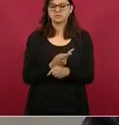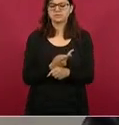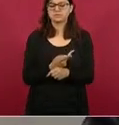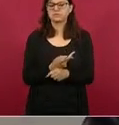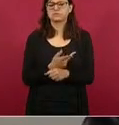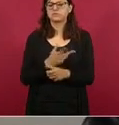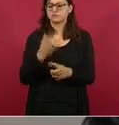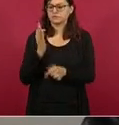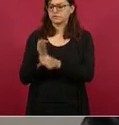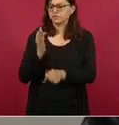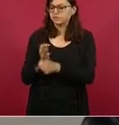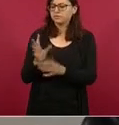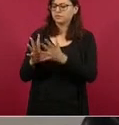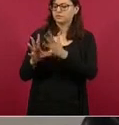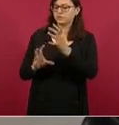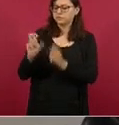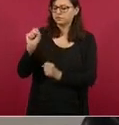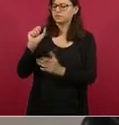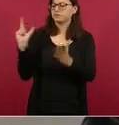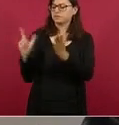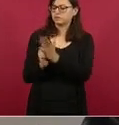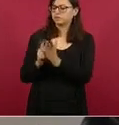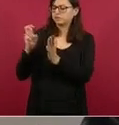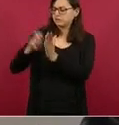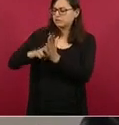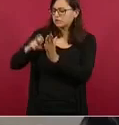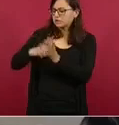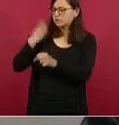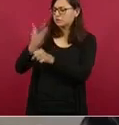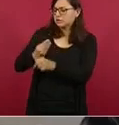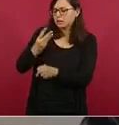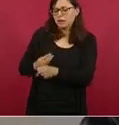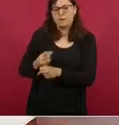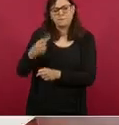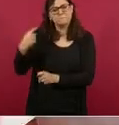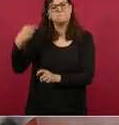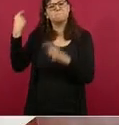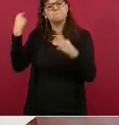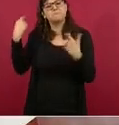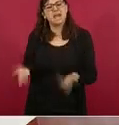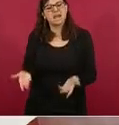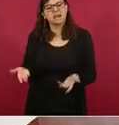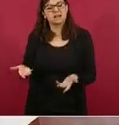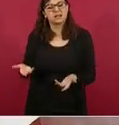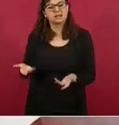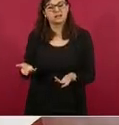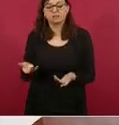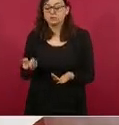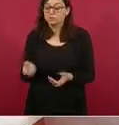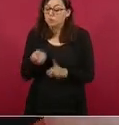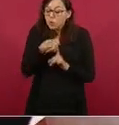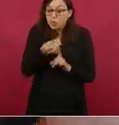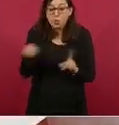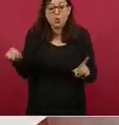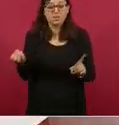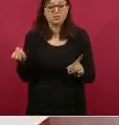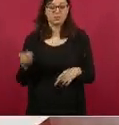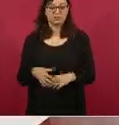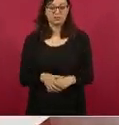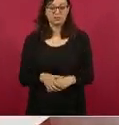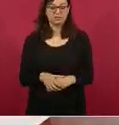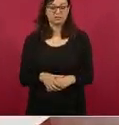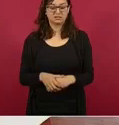leyes? Se está poniendo orden. Es que era